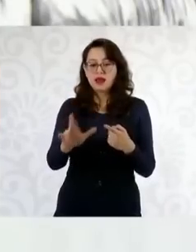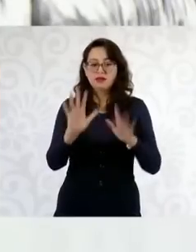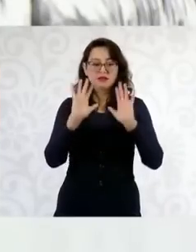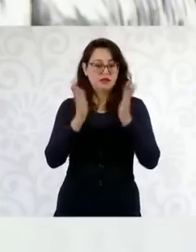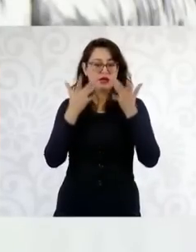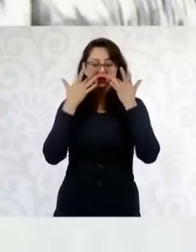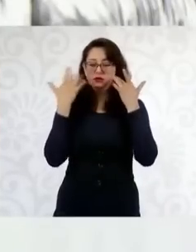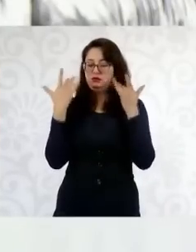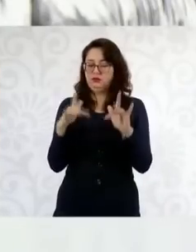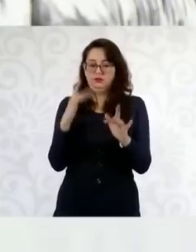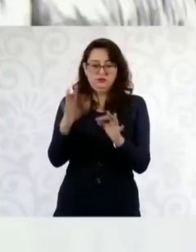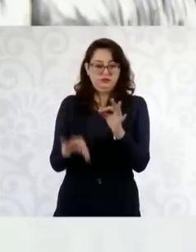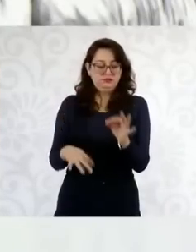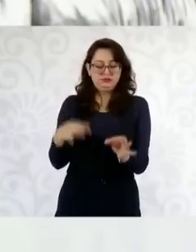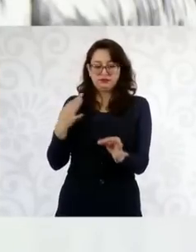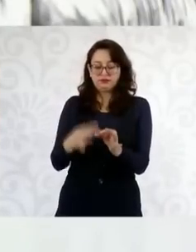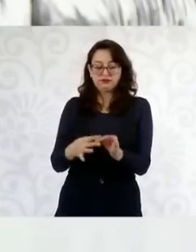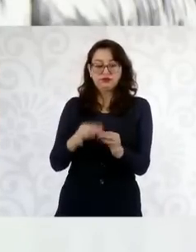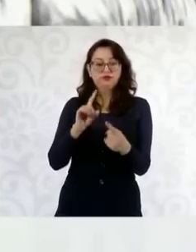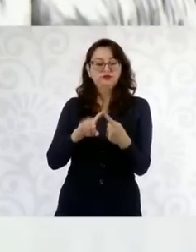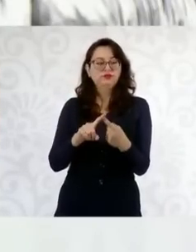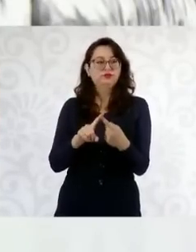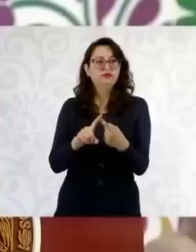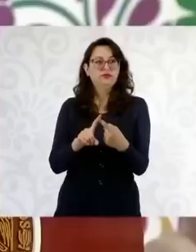cumplió pues con su periodo,